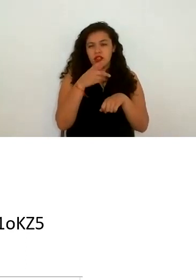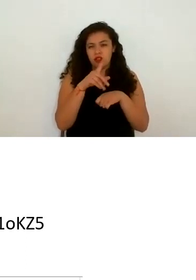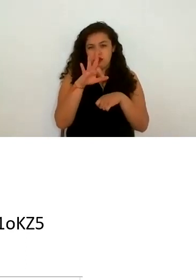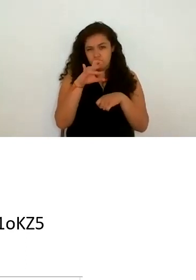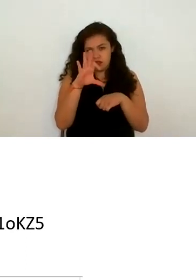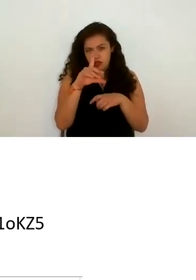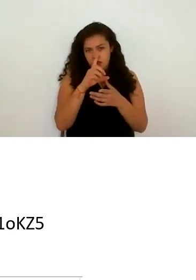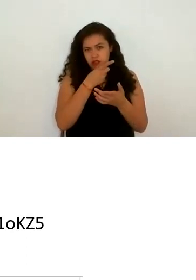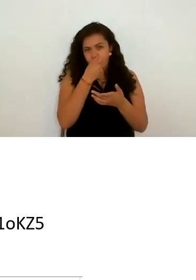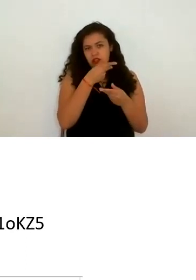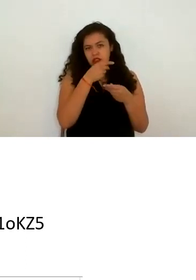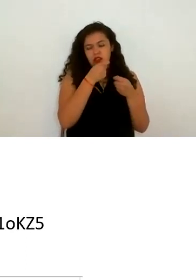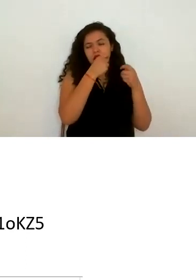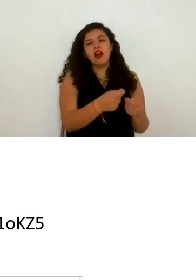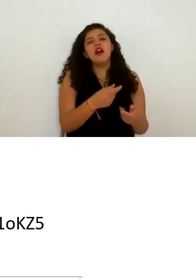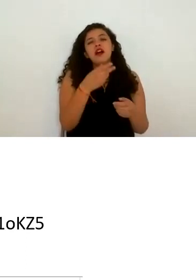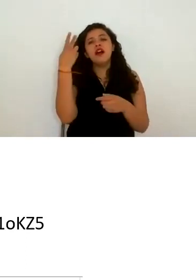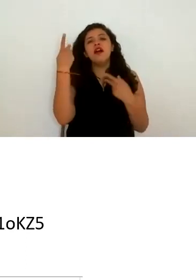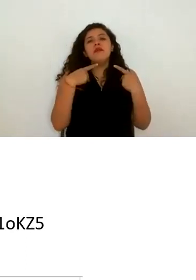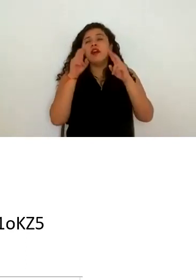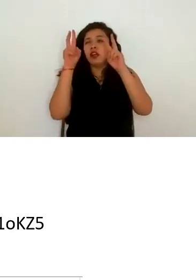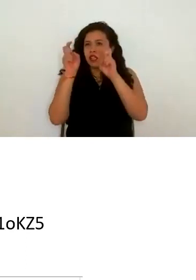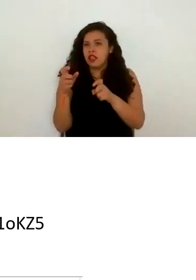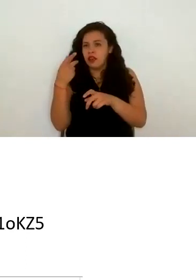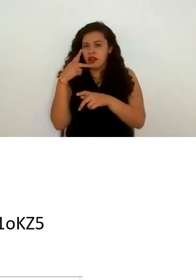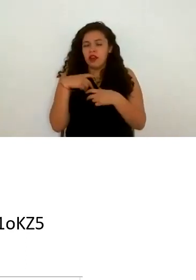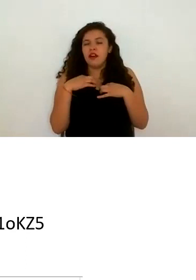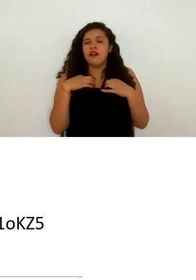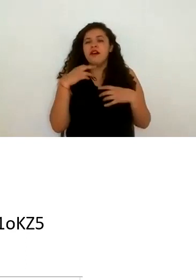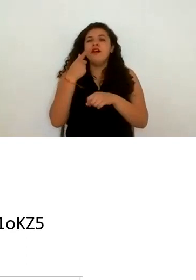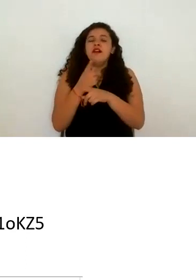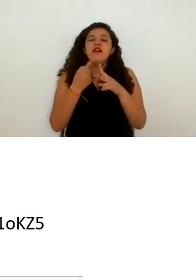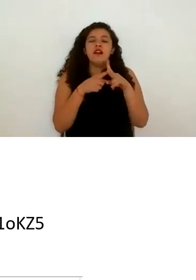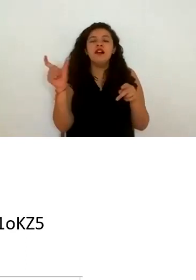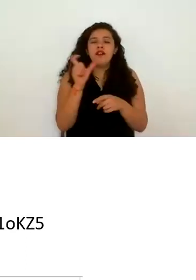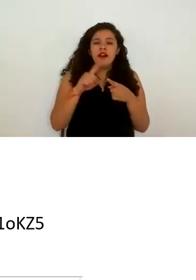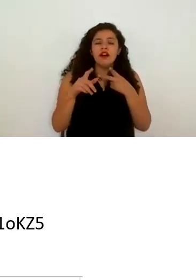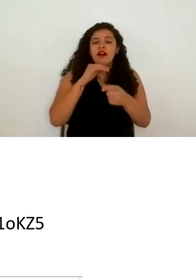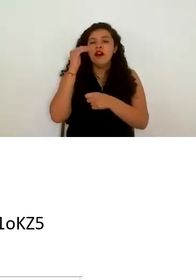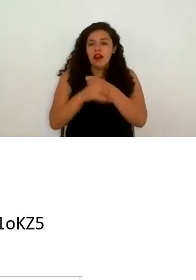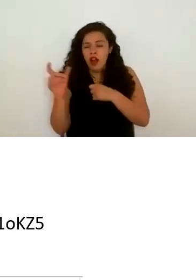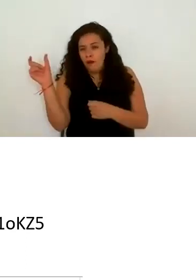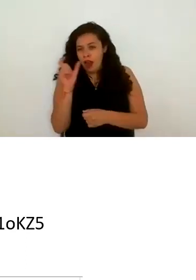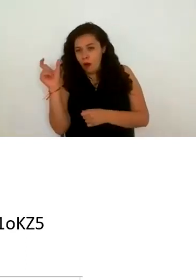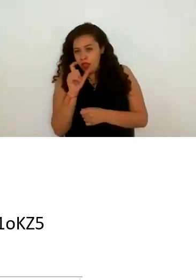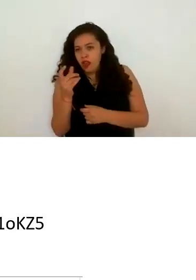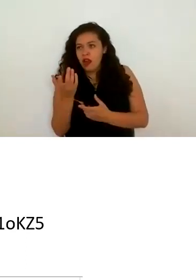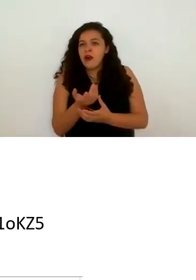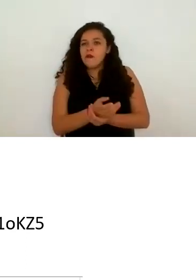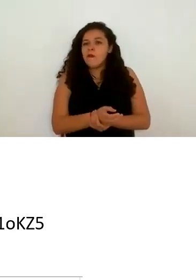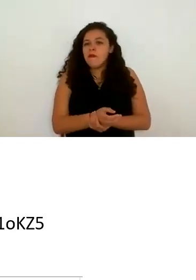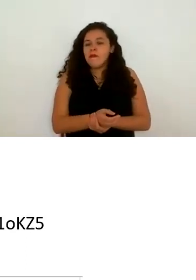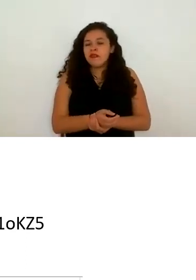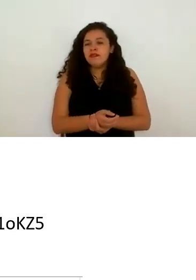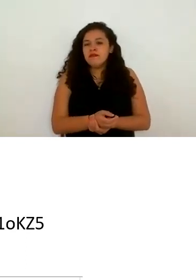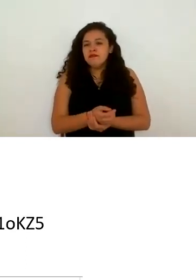título, que es el nombre de la persona o del voluntario, cuándo se aperturó, cuándo se cerró. En este